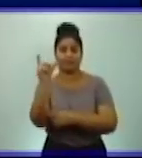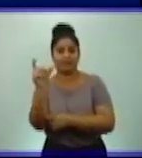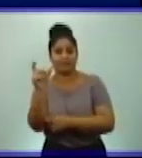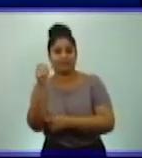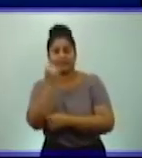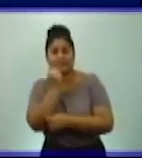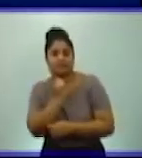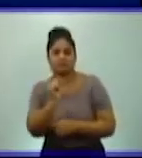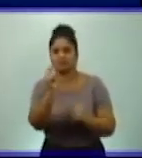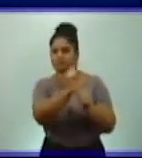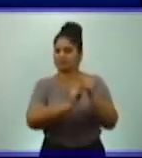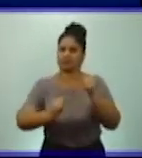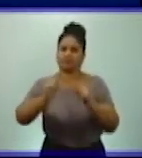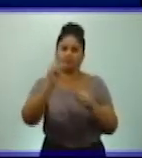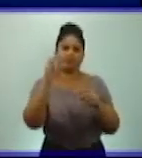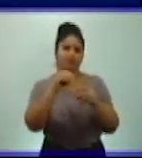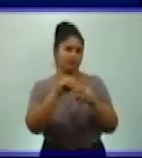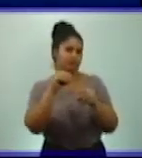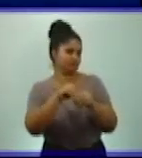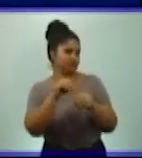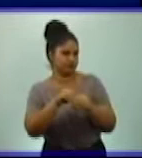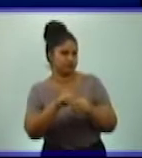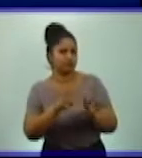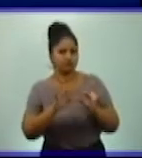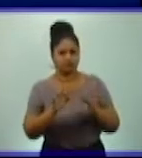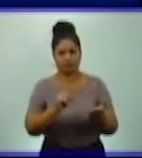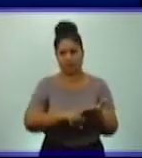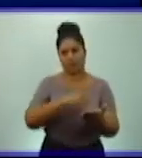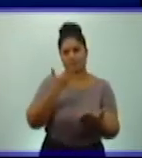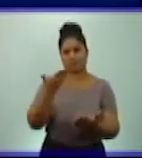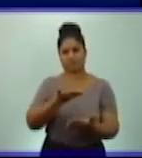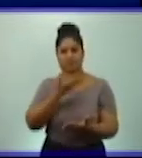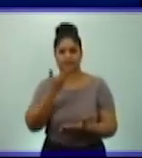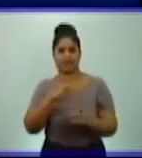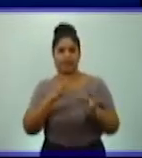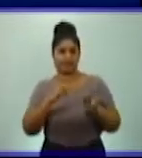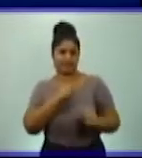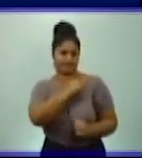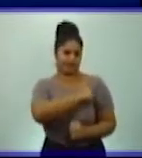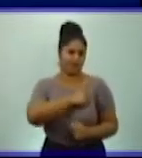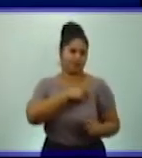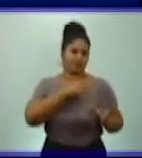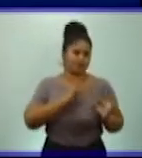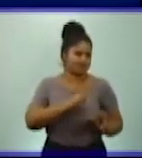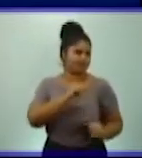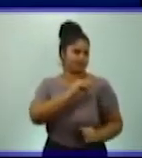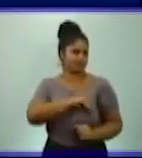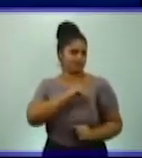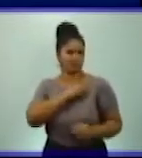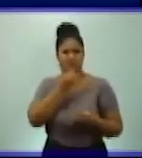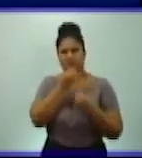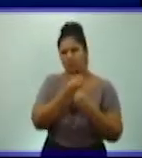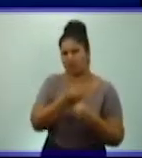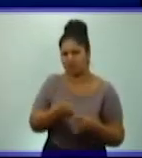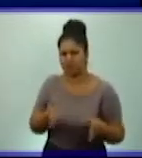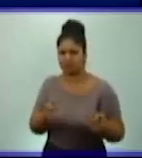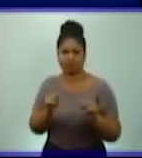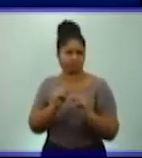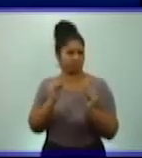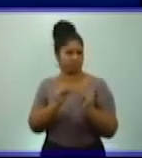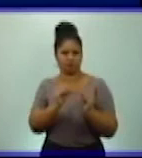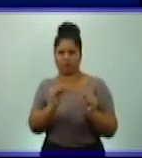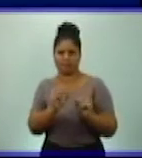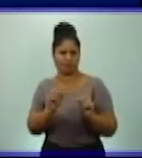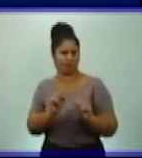esta palabra por el valor que tiene, porque no es un amor cualquiera, es un amor sublime, es un amor excelso, es